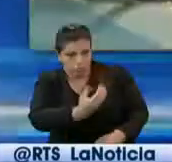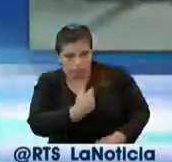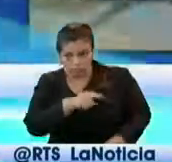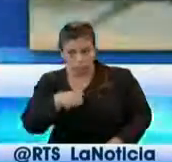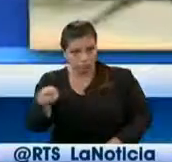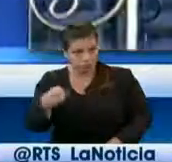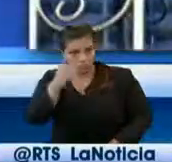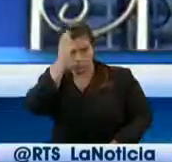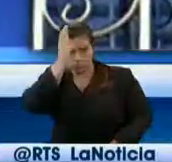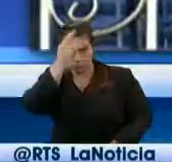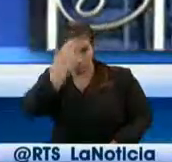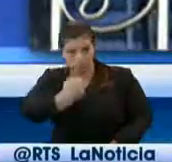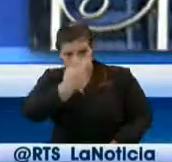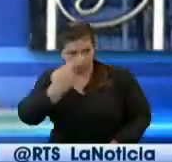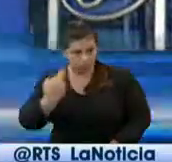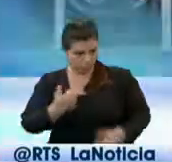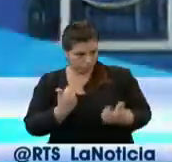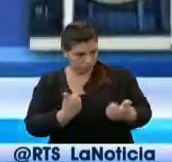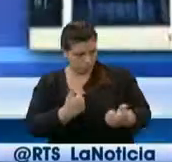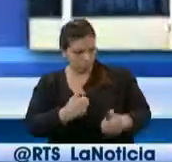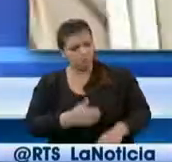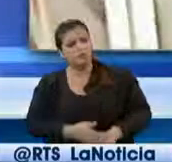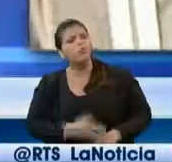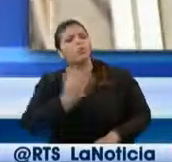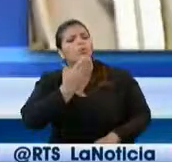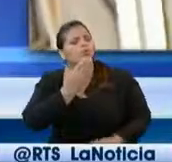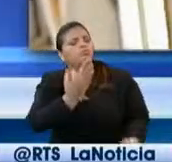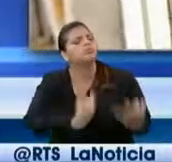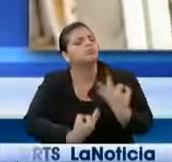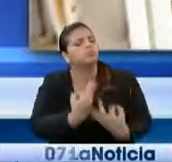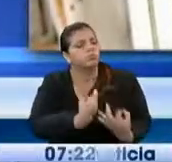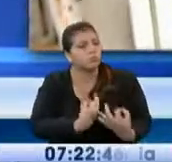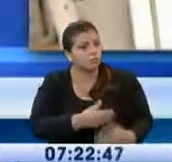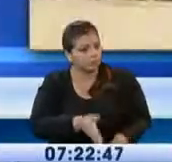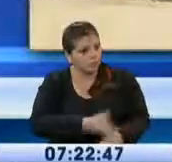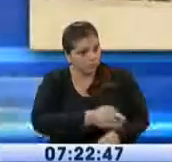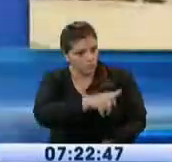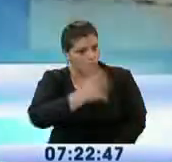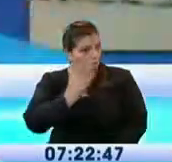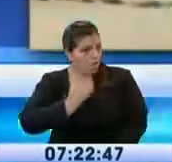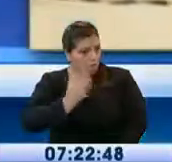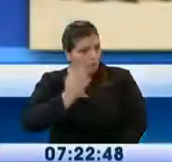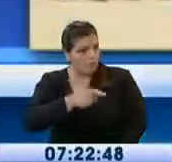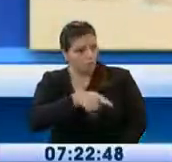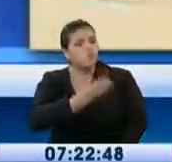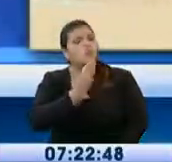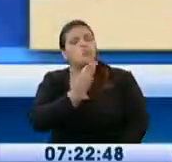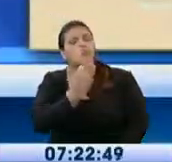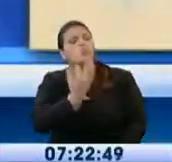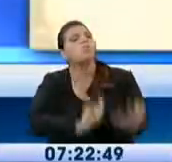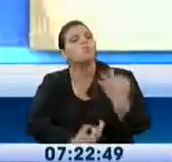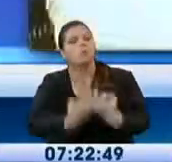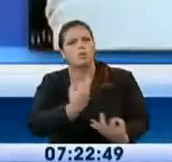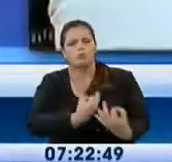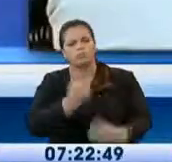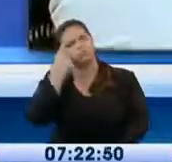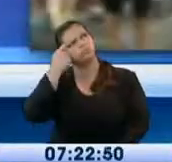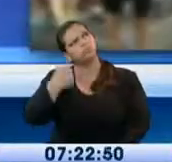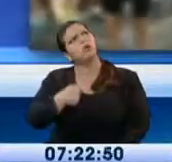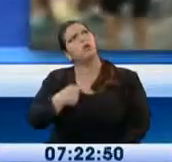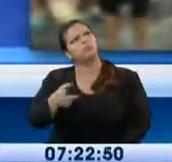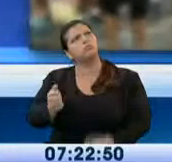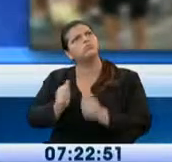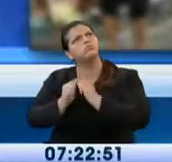este ciudadano alrededor de los 12 o 13 años ha venido consumiendo de manera especial cocaína, al último dice ya la H. Por eso lo han traído